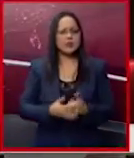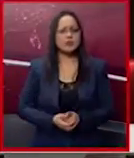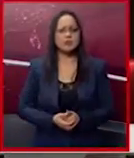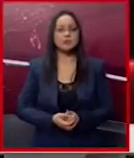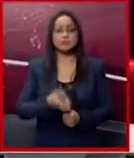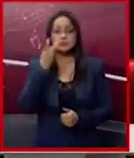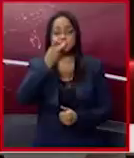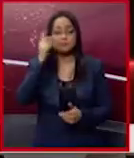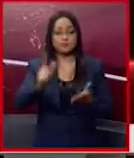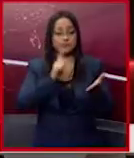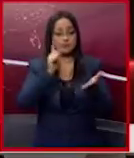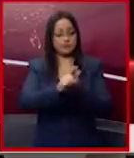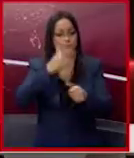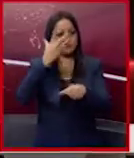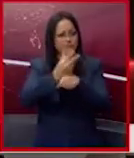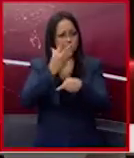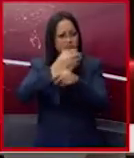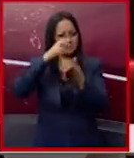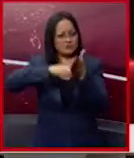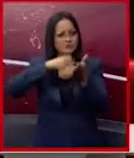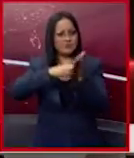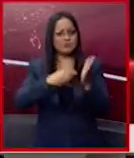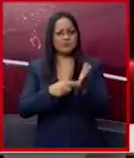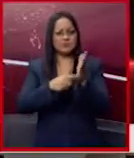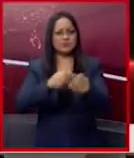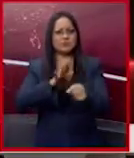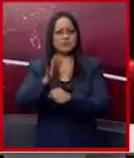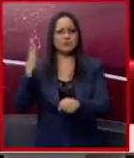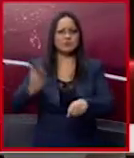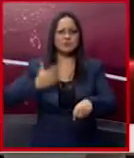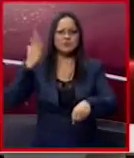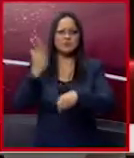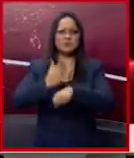Esta reforma incorpora como tipo penal